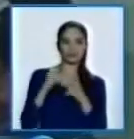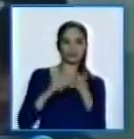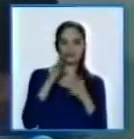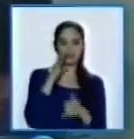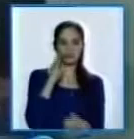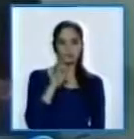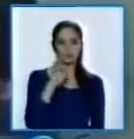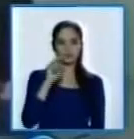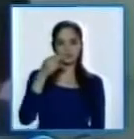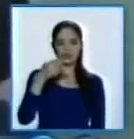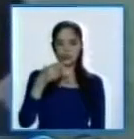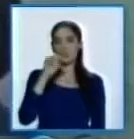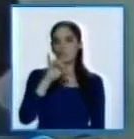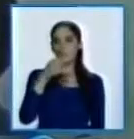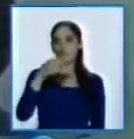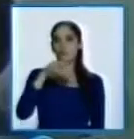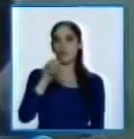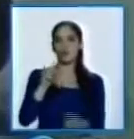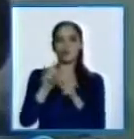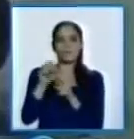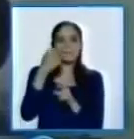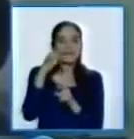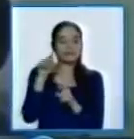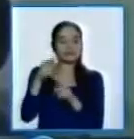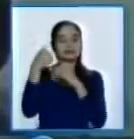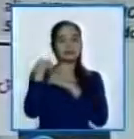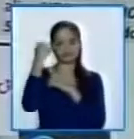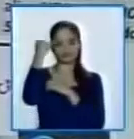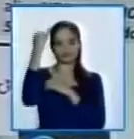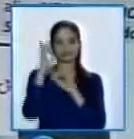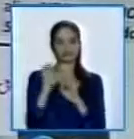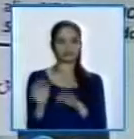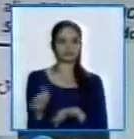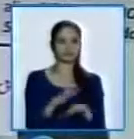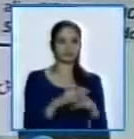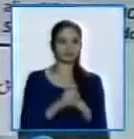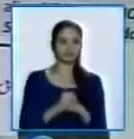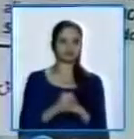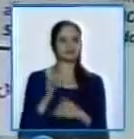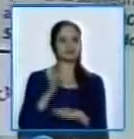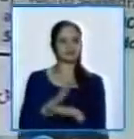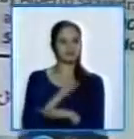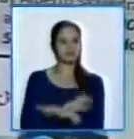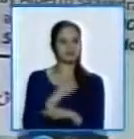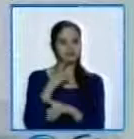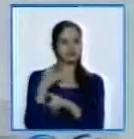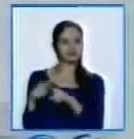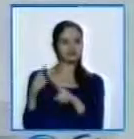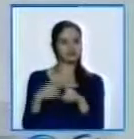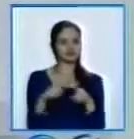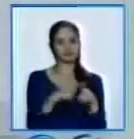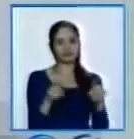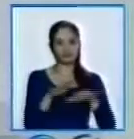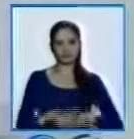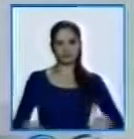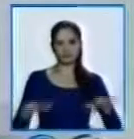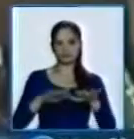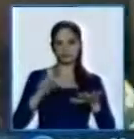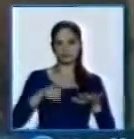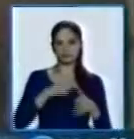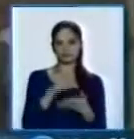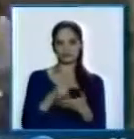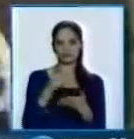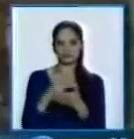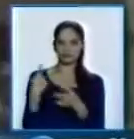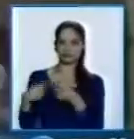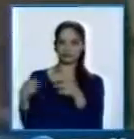Búho, presunto autor intelectual de los hechos. Las capturas se han realizado en diferentes zonas de la ciudad, se han realizado cerca de 20 allanamientos